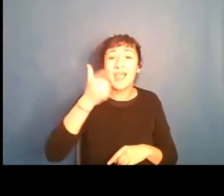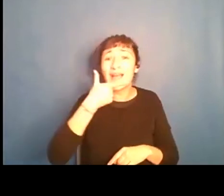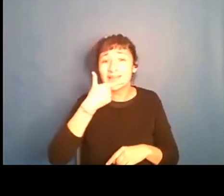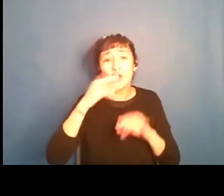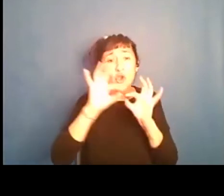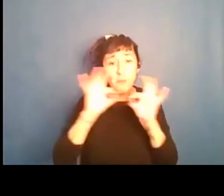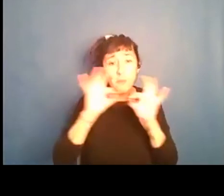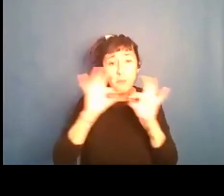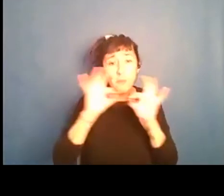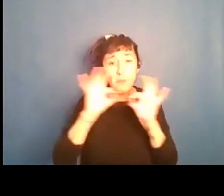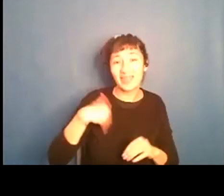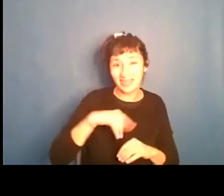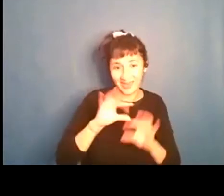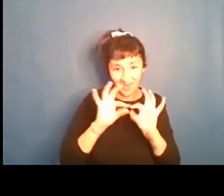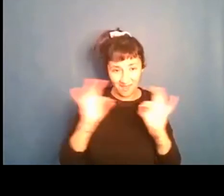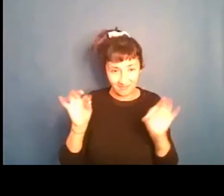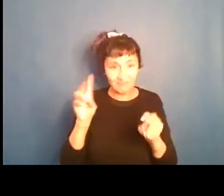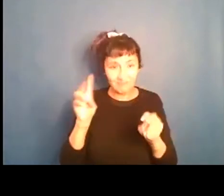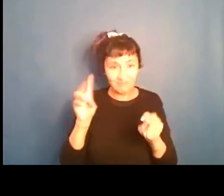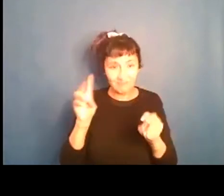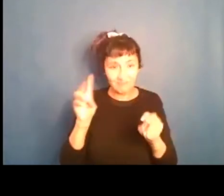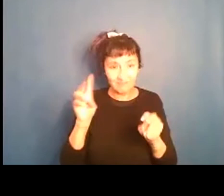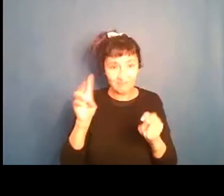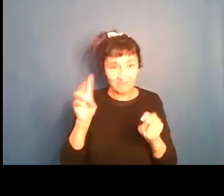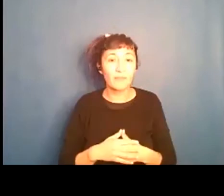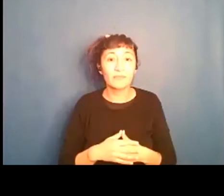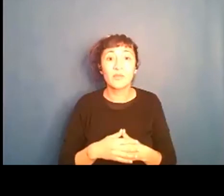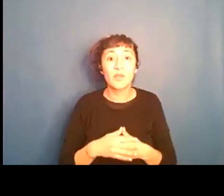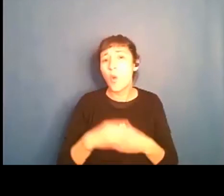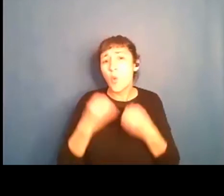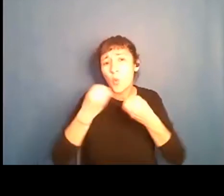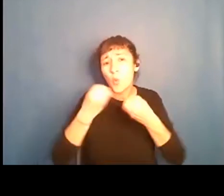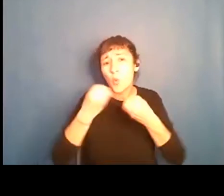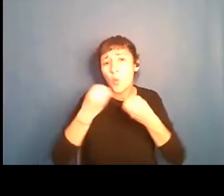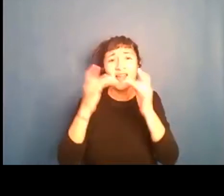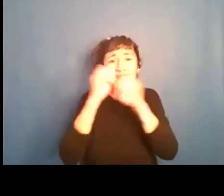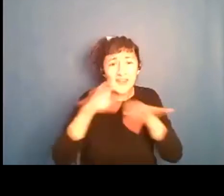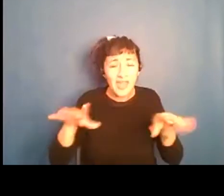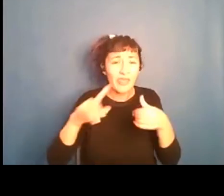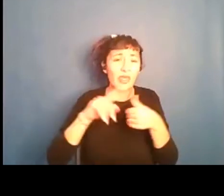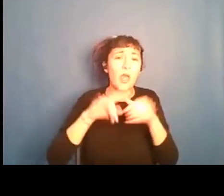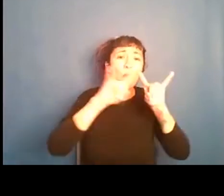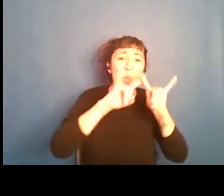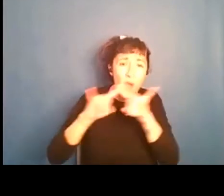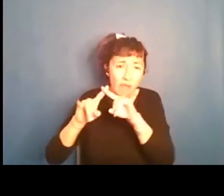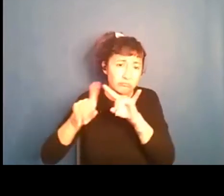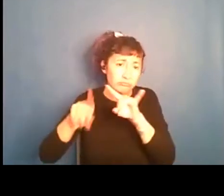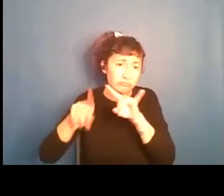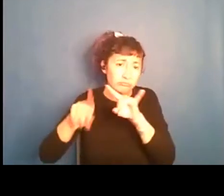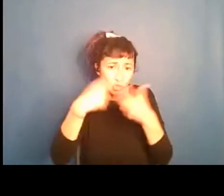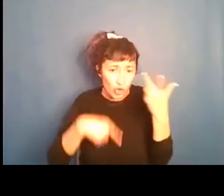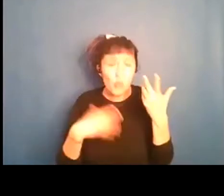CAS-Argentina. Y en cualquiera de esas redes, como la web, como las otras 3 redes,